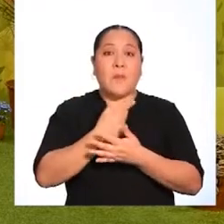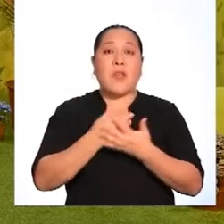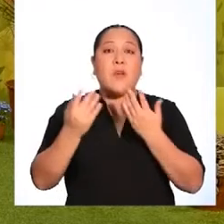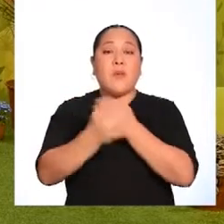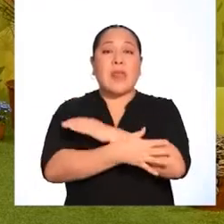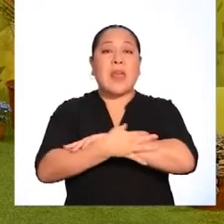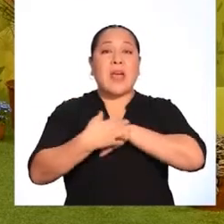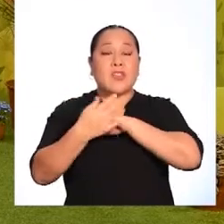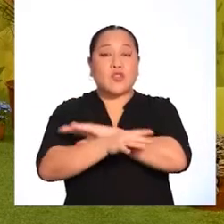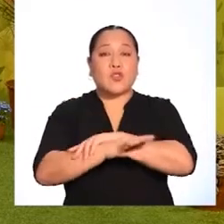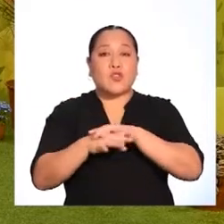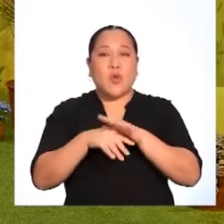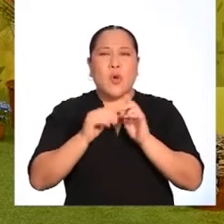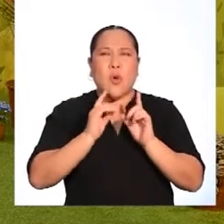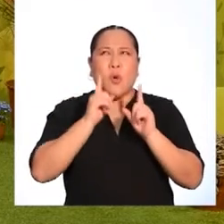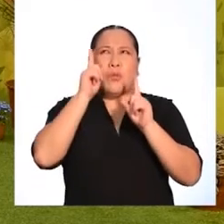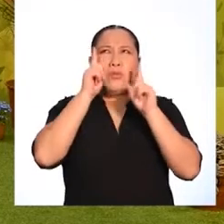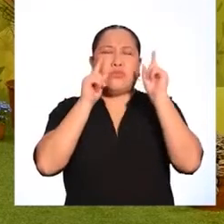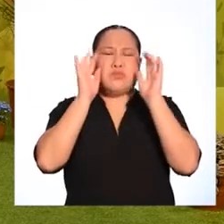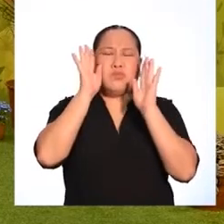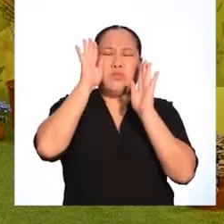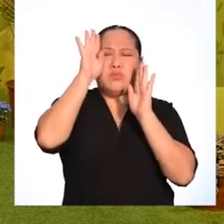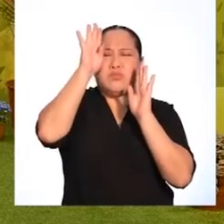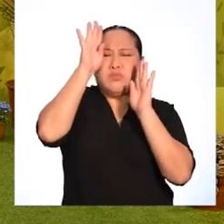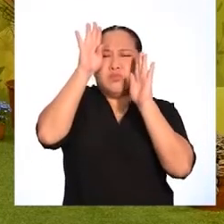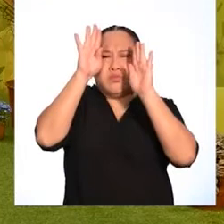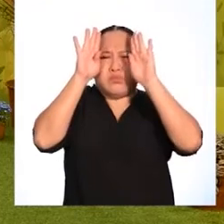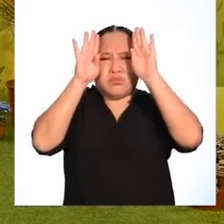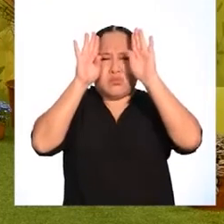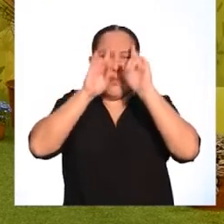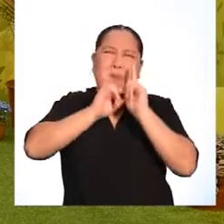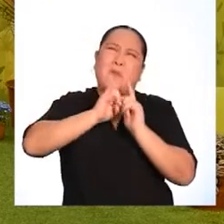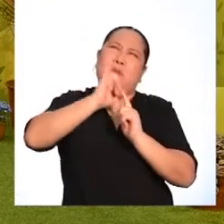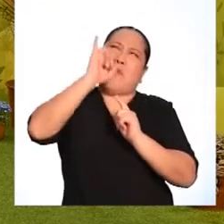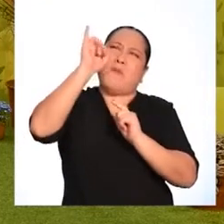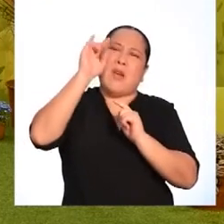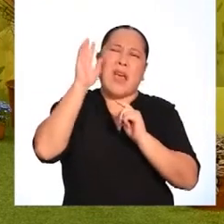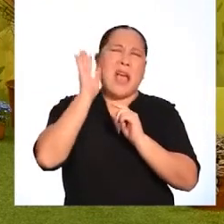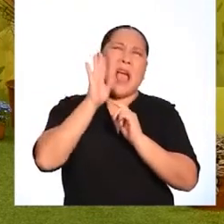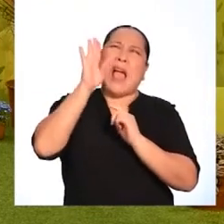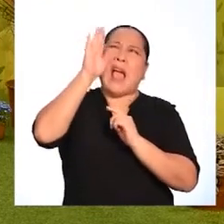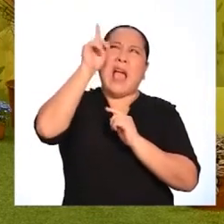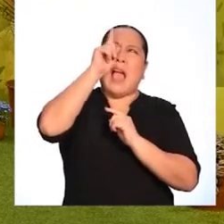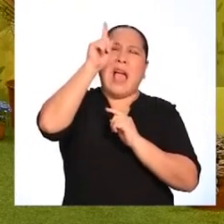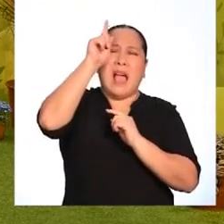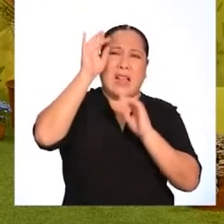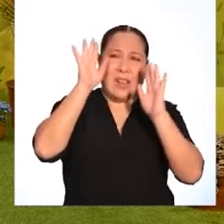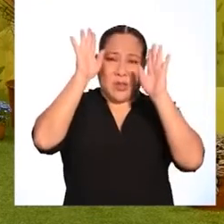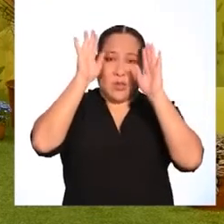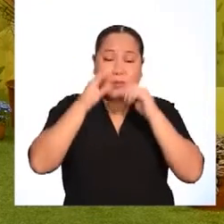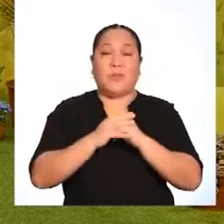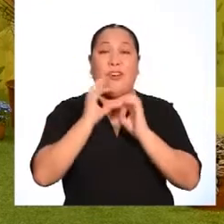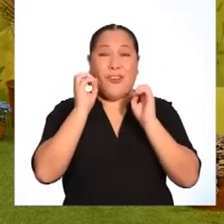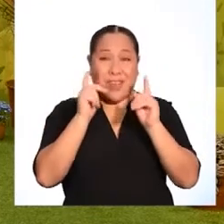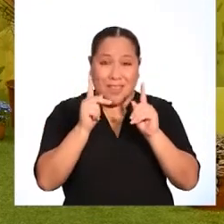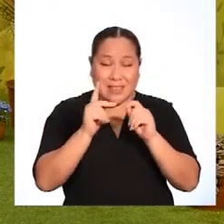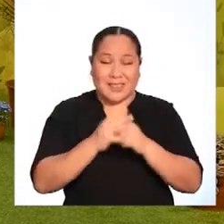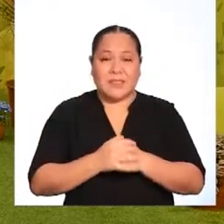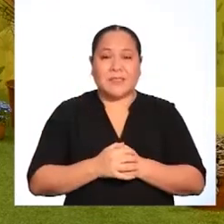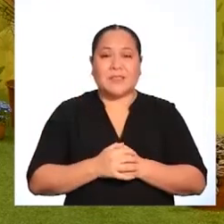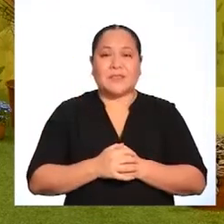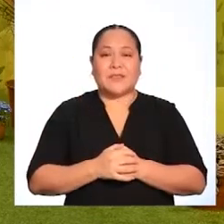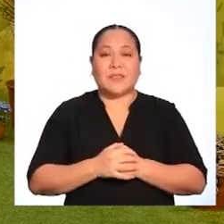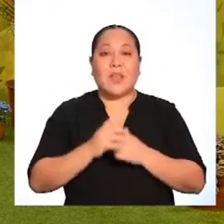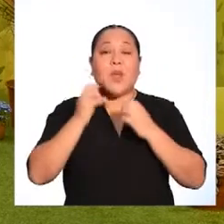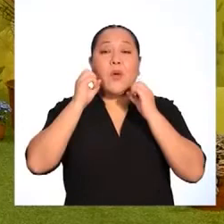estirando los brazos mucho mucho mucho hacia arriba hacia arriba hacia arriba hacia arriba lo más alto que podamos y muy